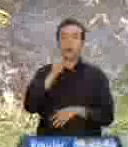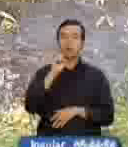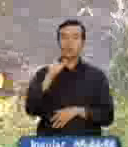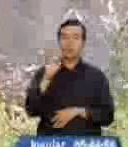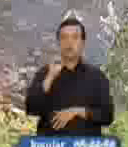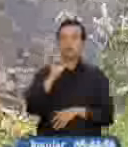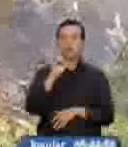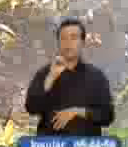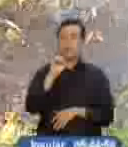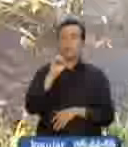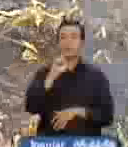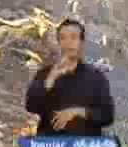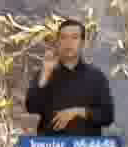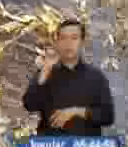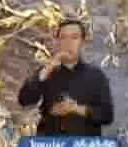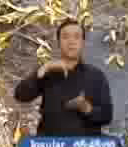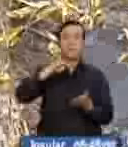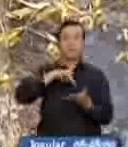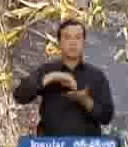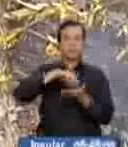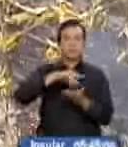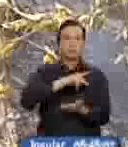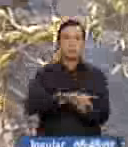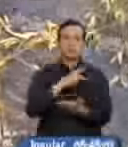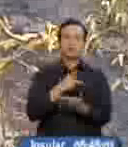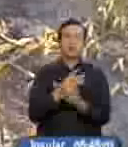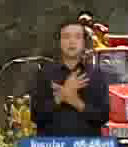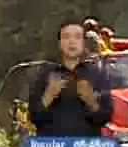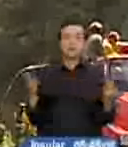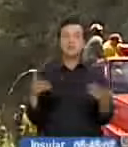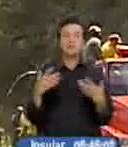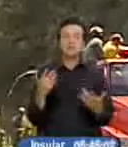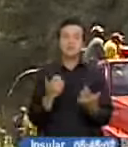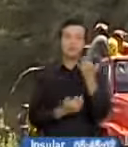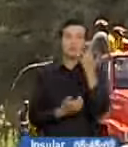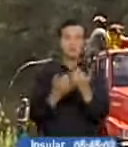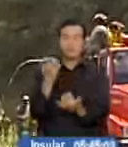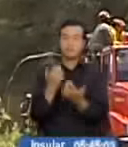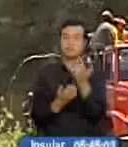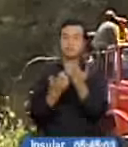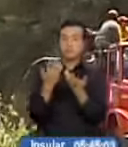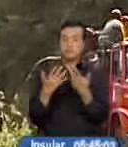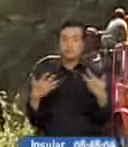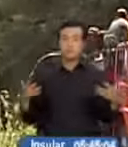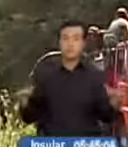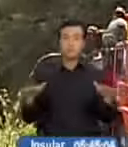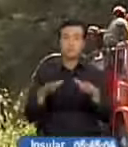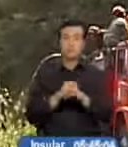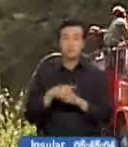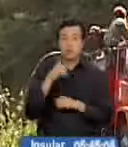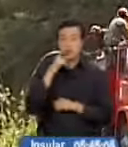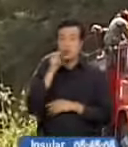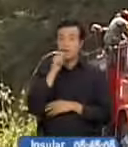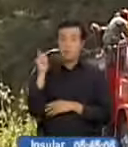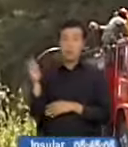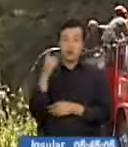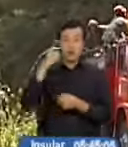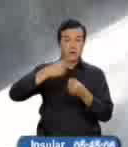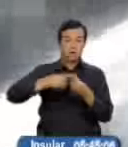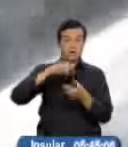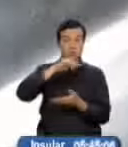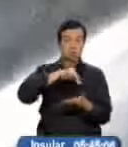del Pedregal, en Machachi, provincia de Pichincha, donde se registró un incendio forestal. Miembros de la Casaca Roja de Quito y Machachi